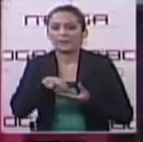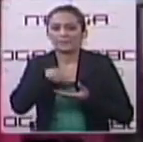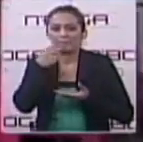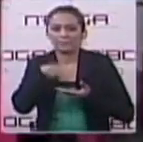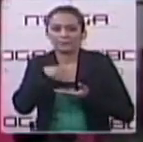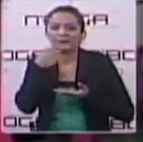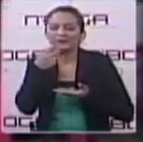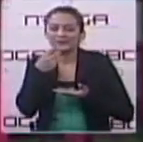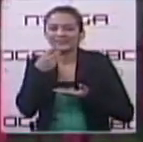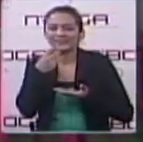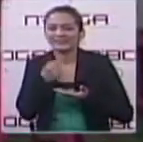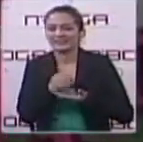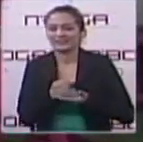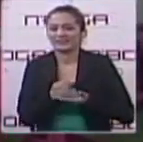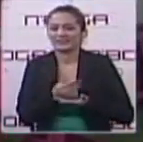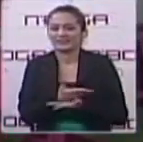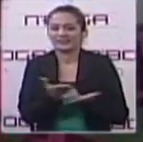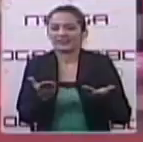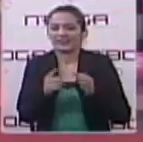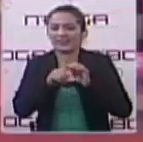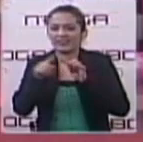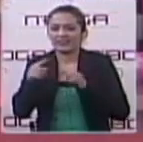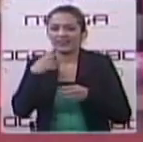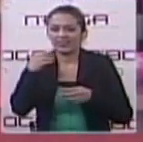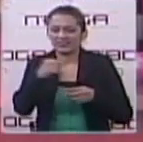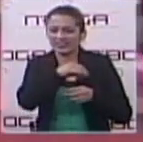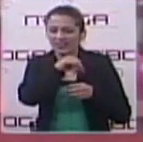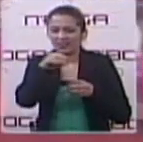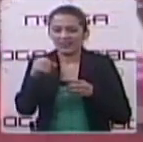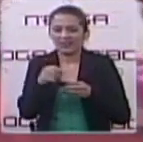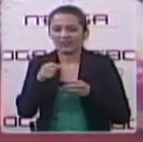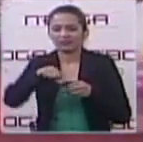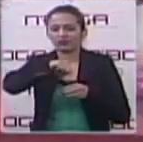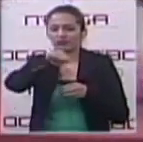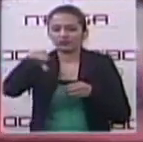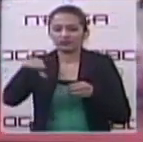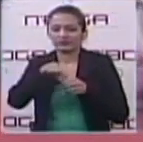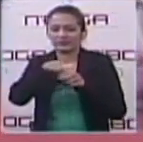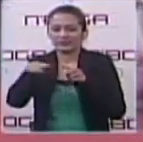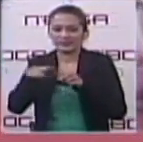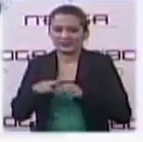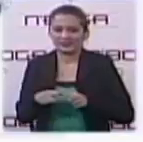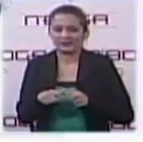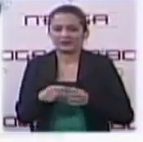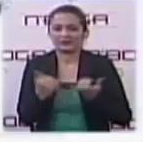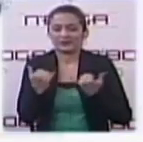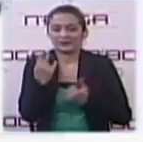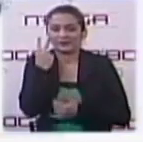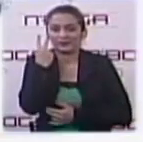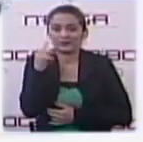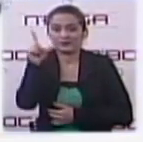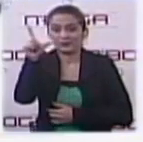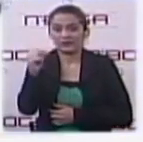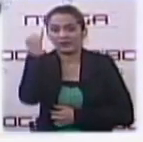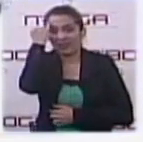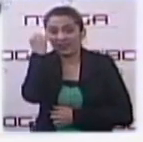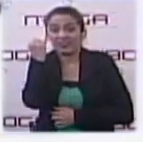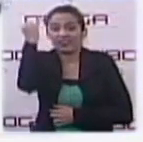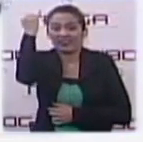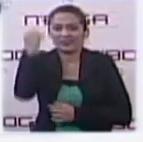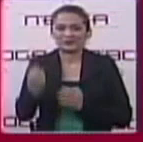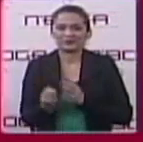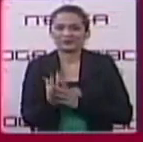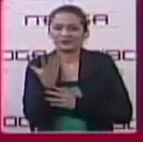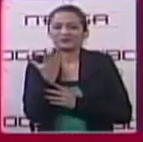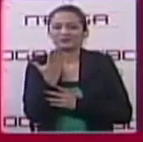consumidores a través de una variedad de sales de salsas y un servicio excepcional hoy su mentalizador me acompaña desde nuestro estudio de